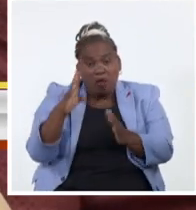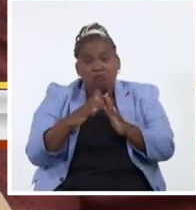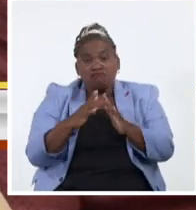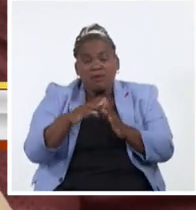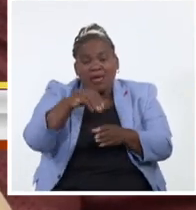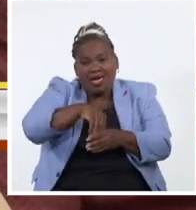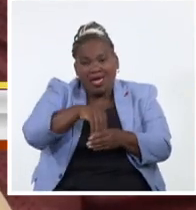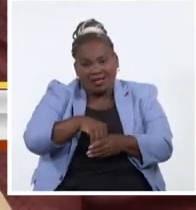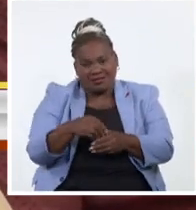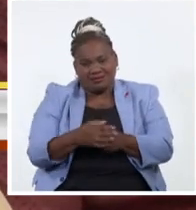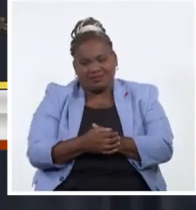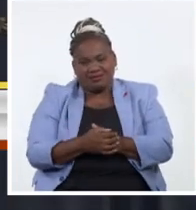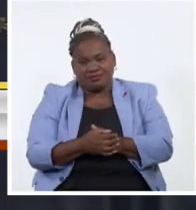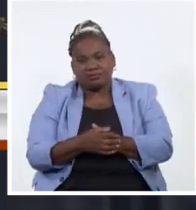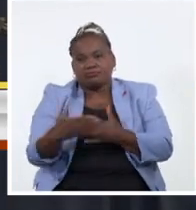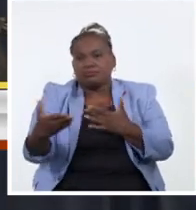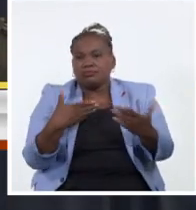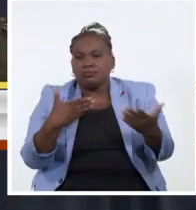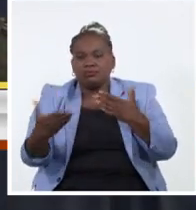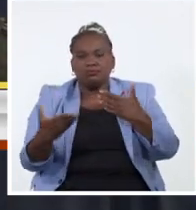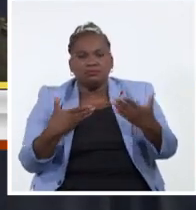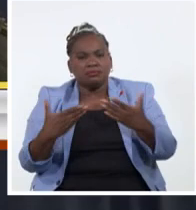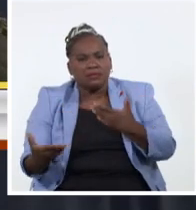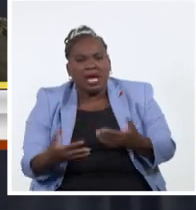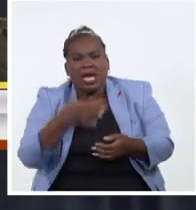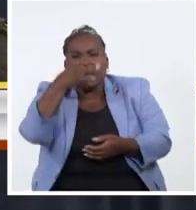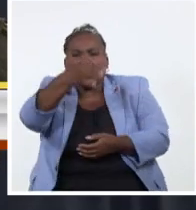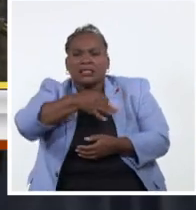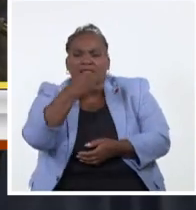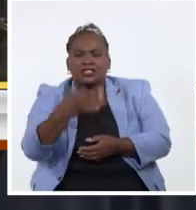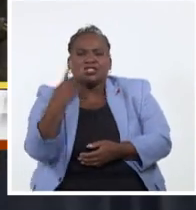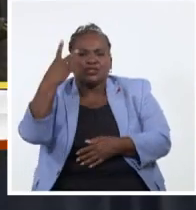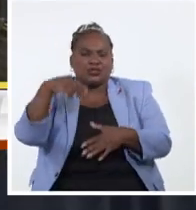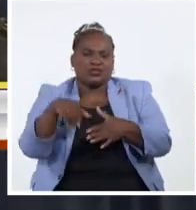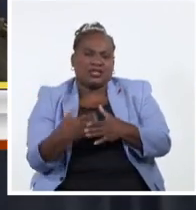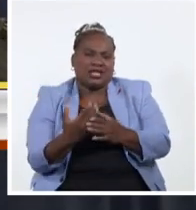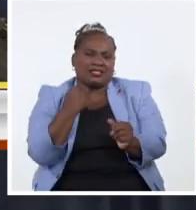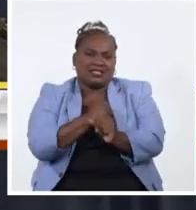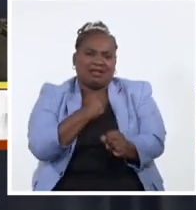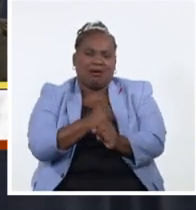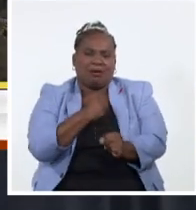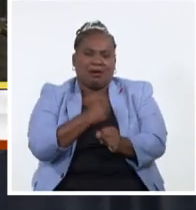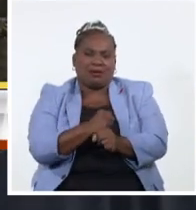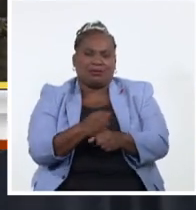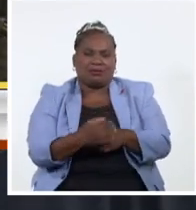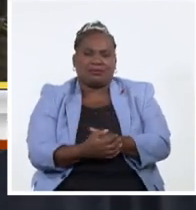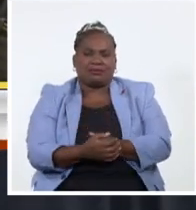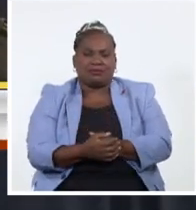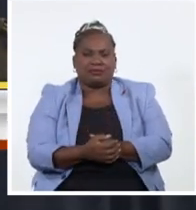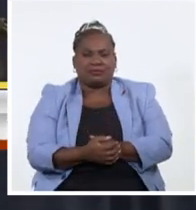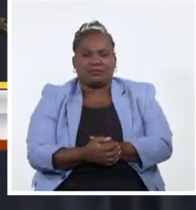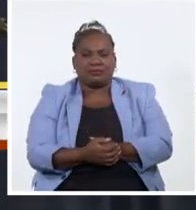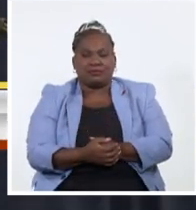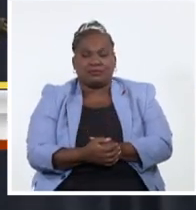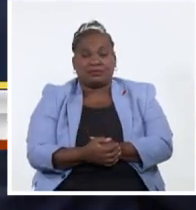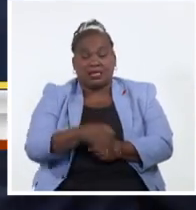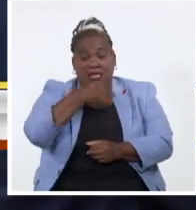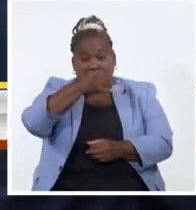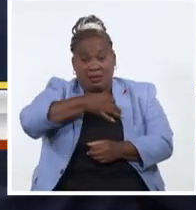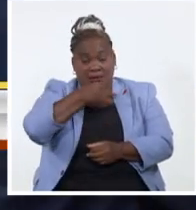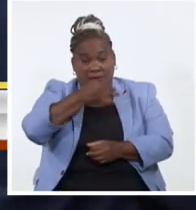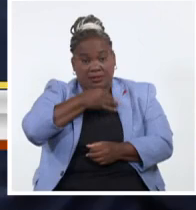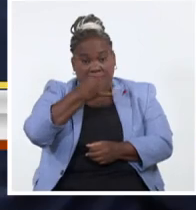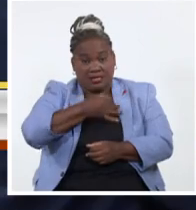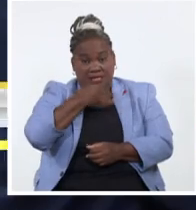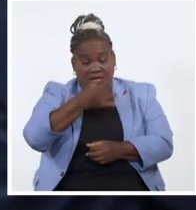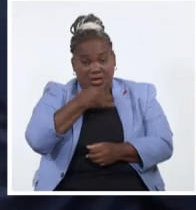diplomática compartió con ellos detalles de los dos días de trabajo intenso en esta nación caribeña Les comento sobre las